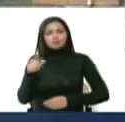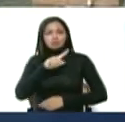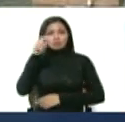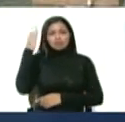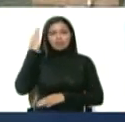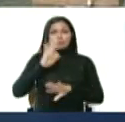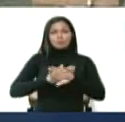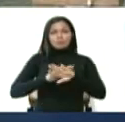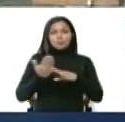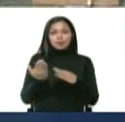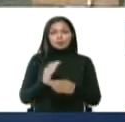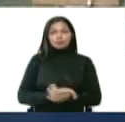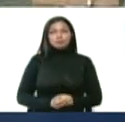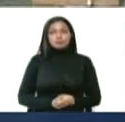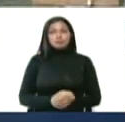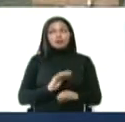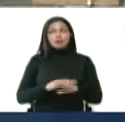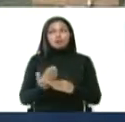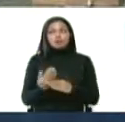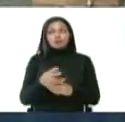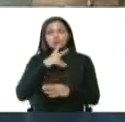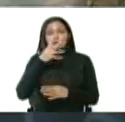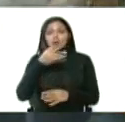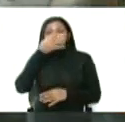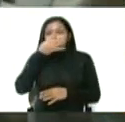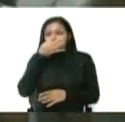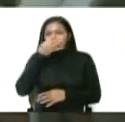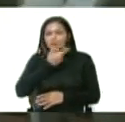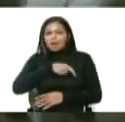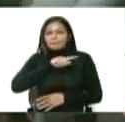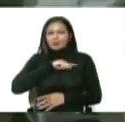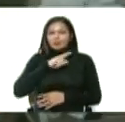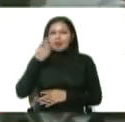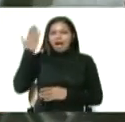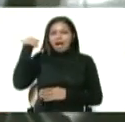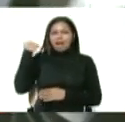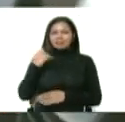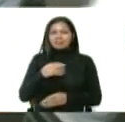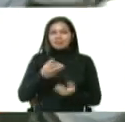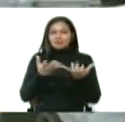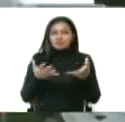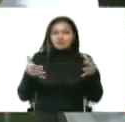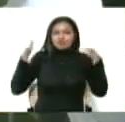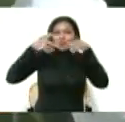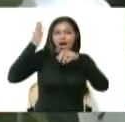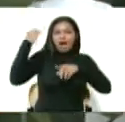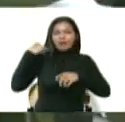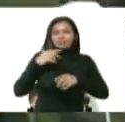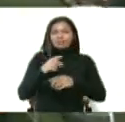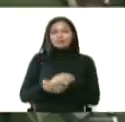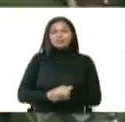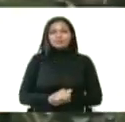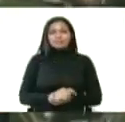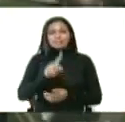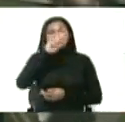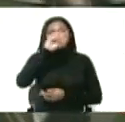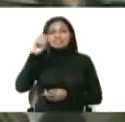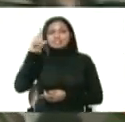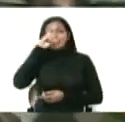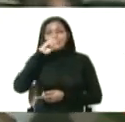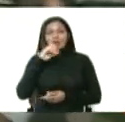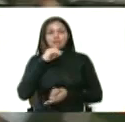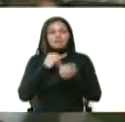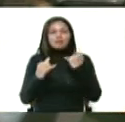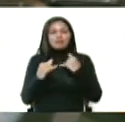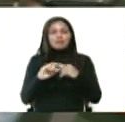por qué? Por la gran peste de la gripe española. Los estados, hace 100 años,